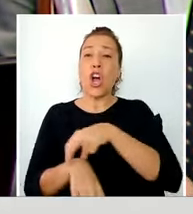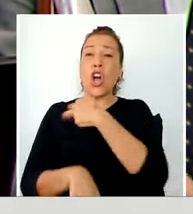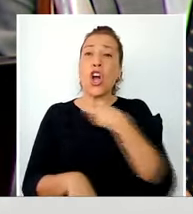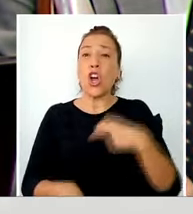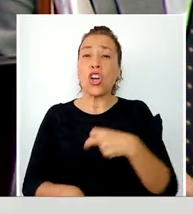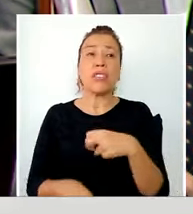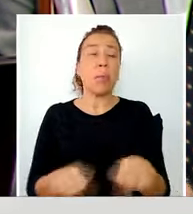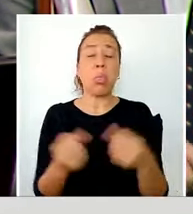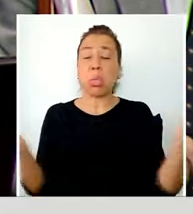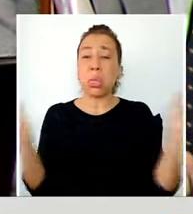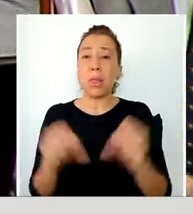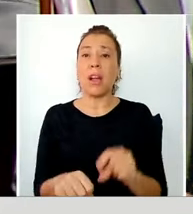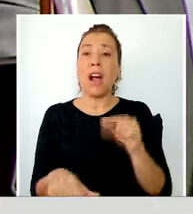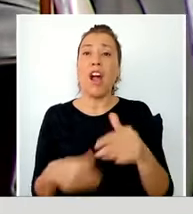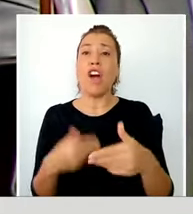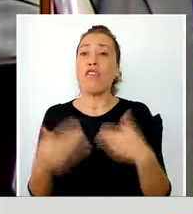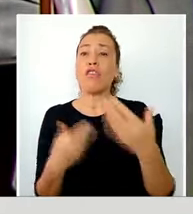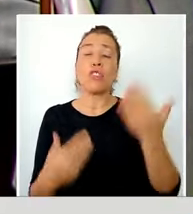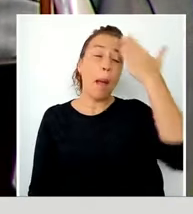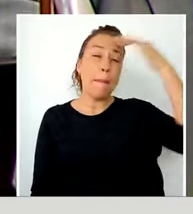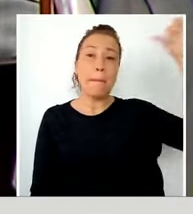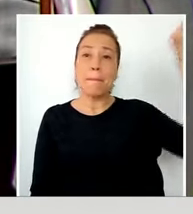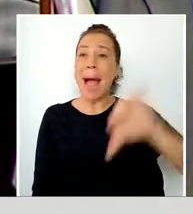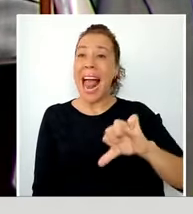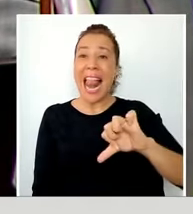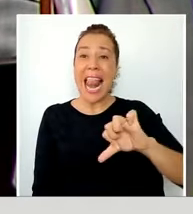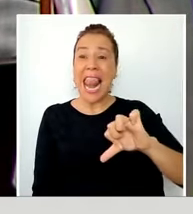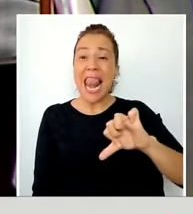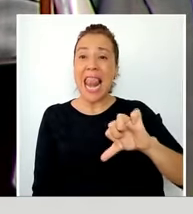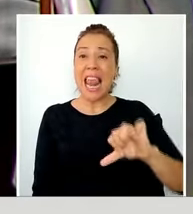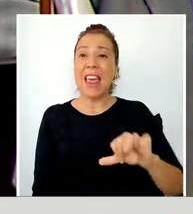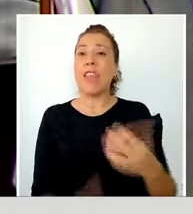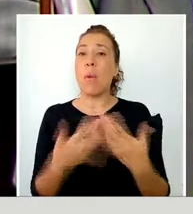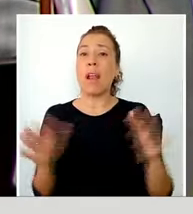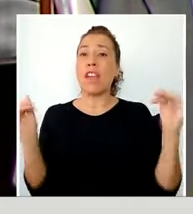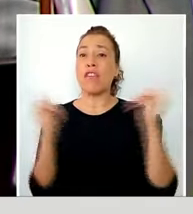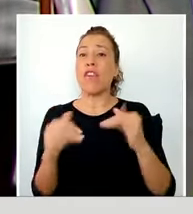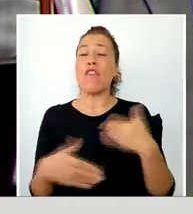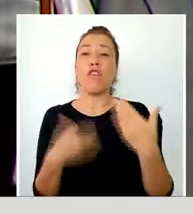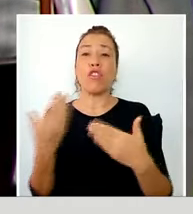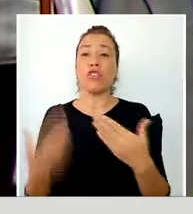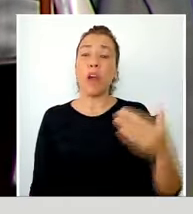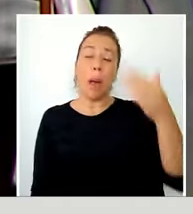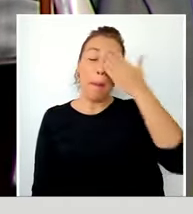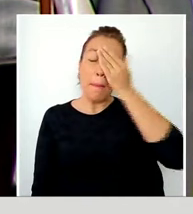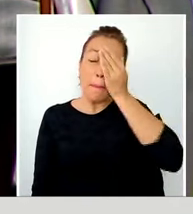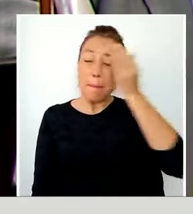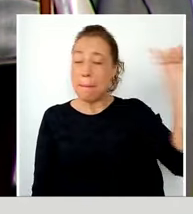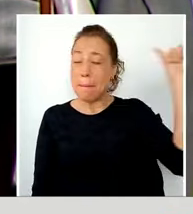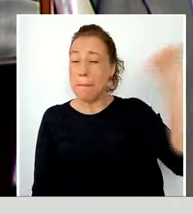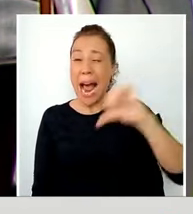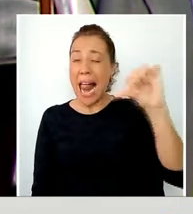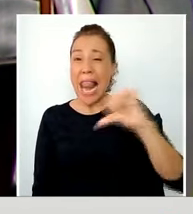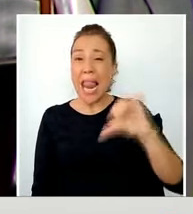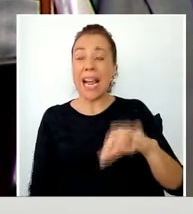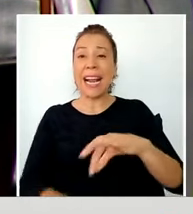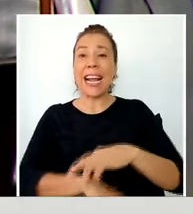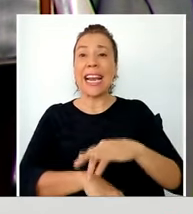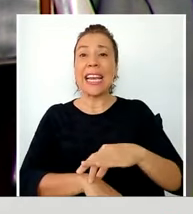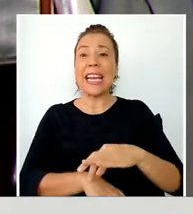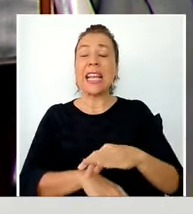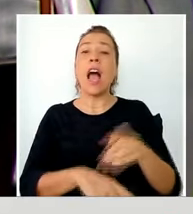esto funciona mal bajo cualquier métrica funciona pésimo y las clínicas están ahí para cumplir